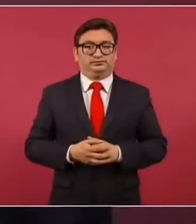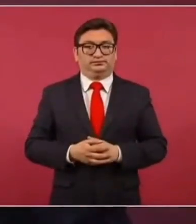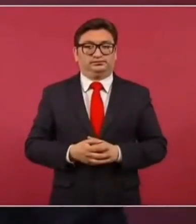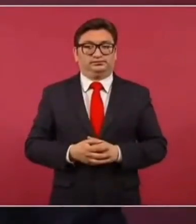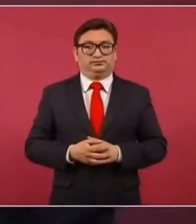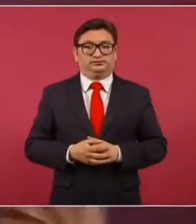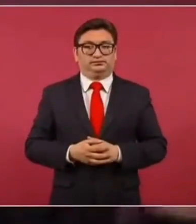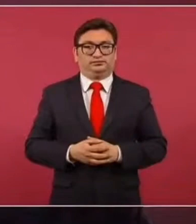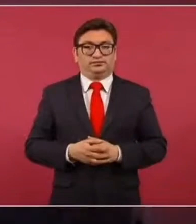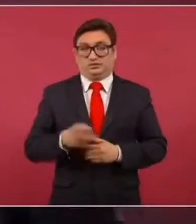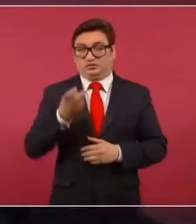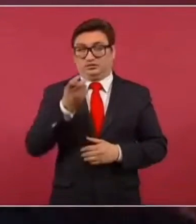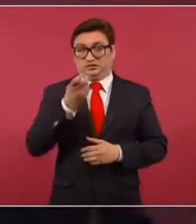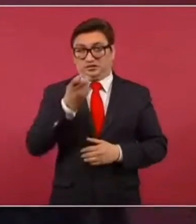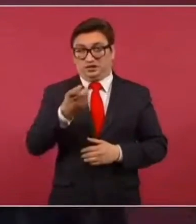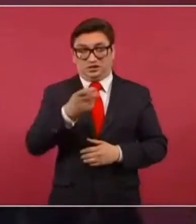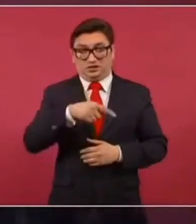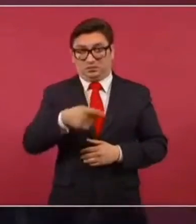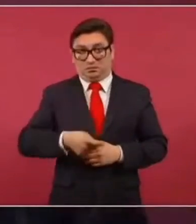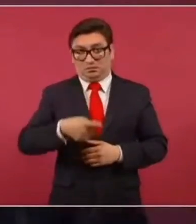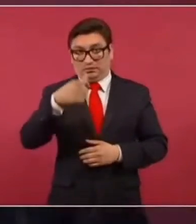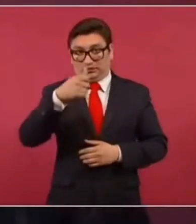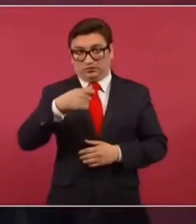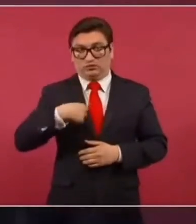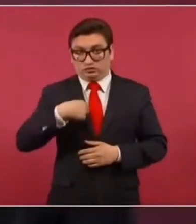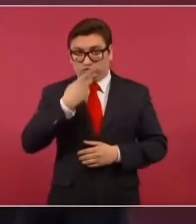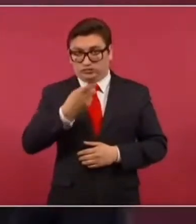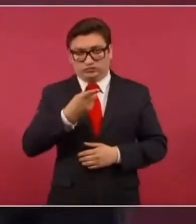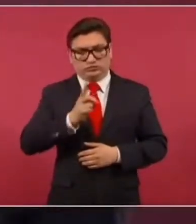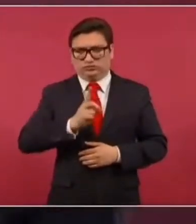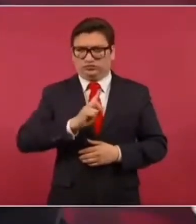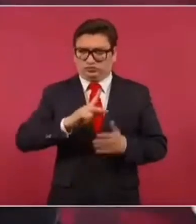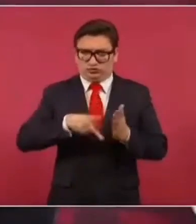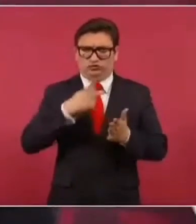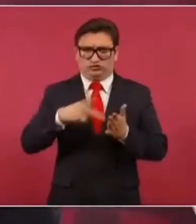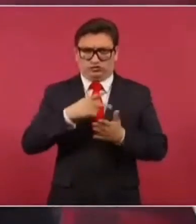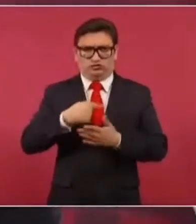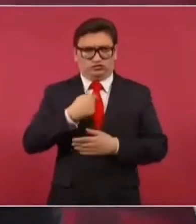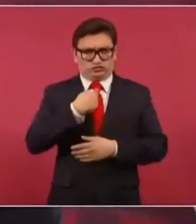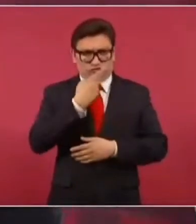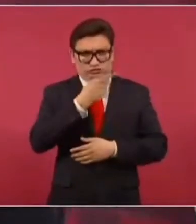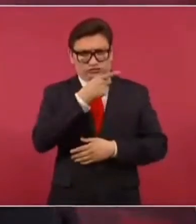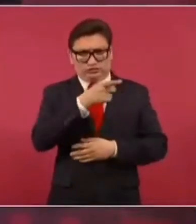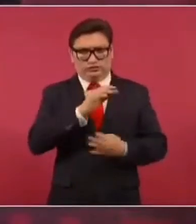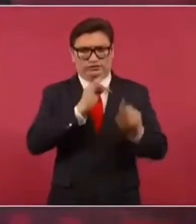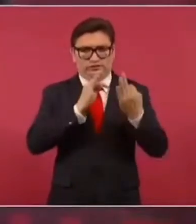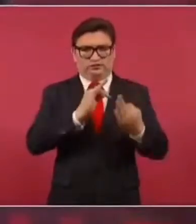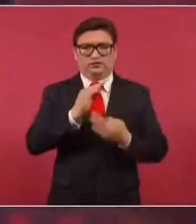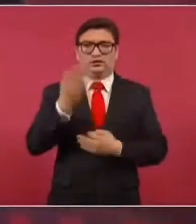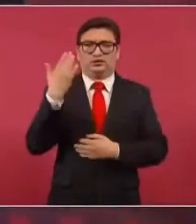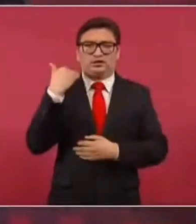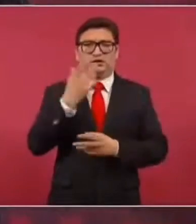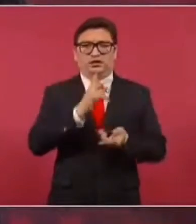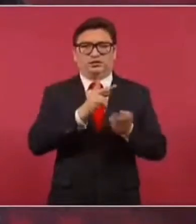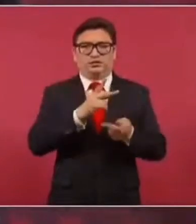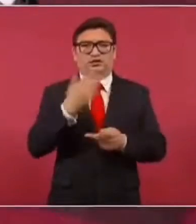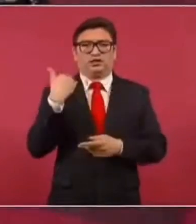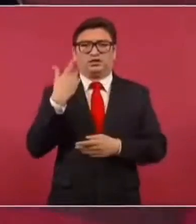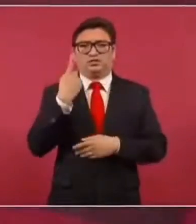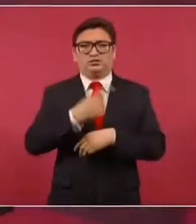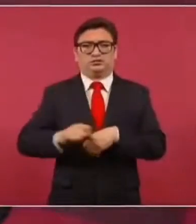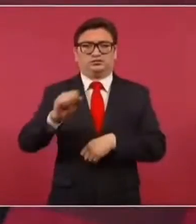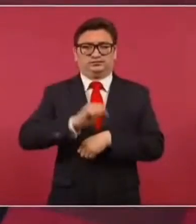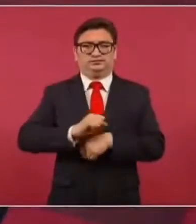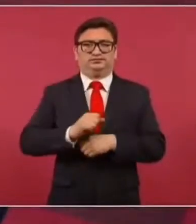y eso no es la primera vez que lo estoy diciendo. Se los digo a ellos. Se los acabo de decir hace una